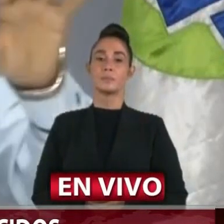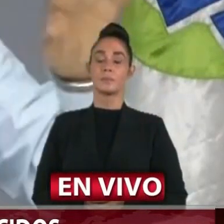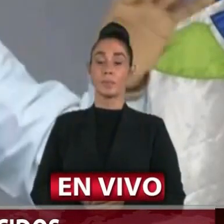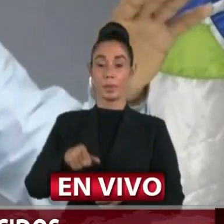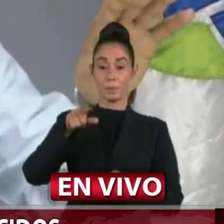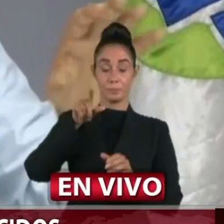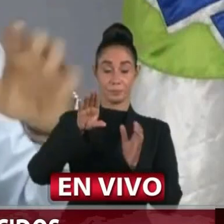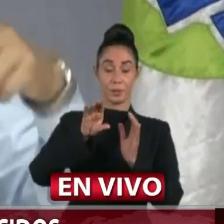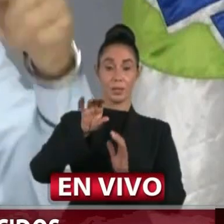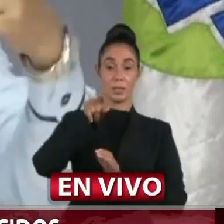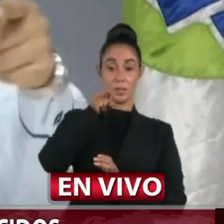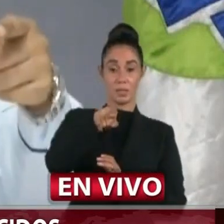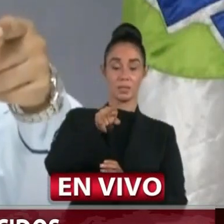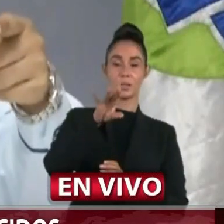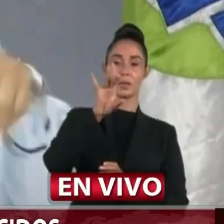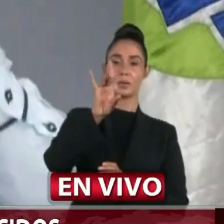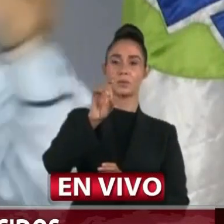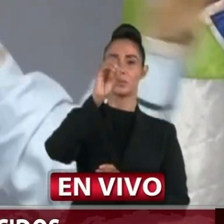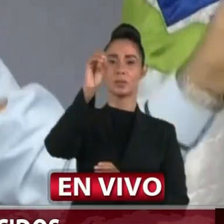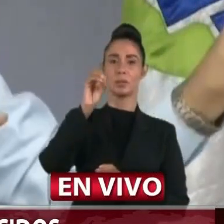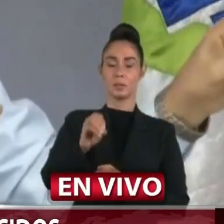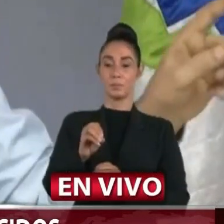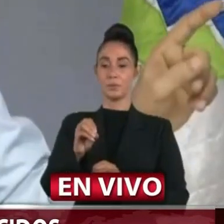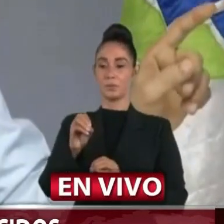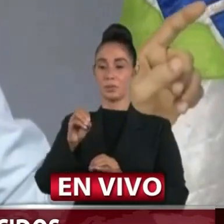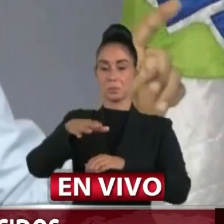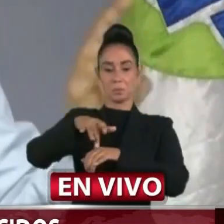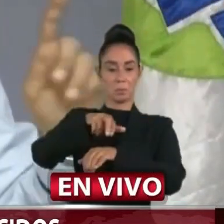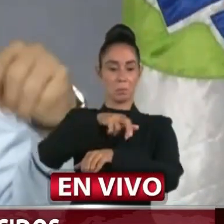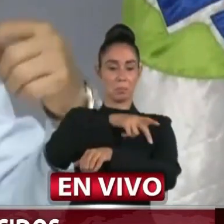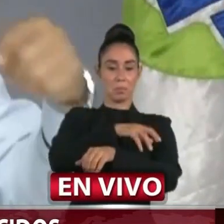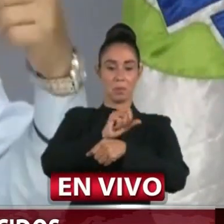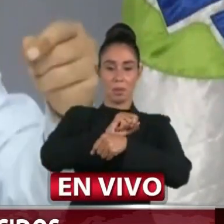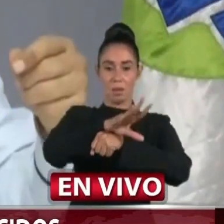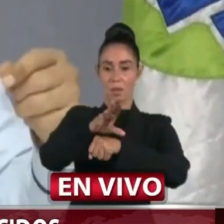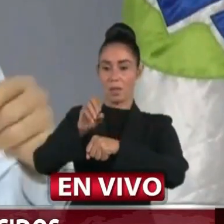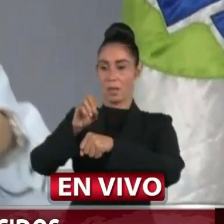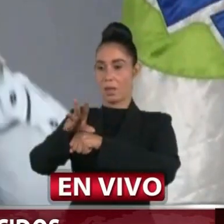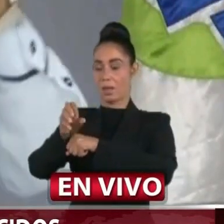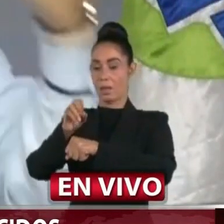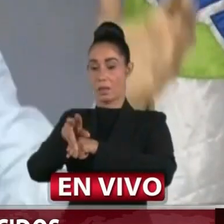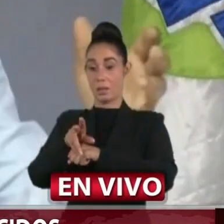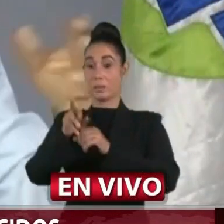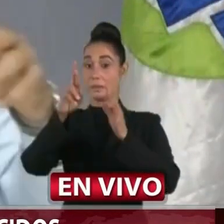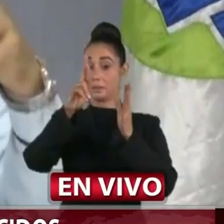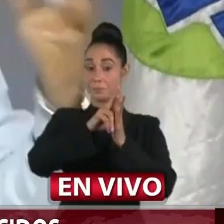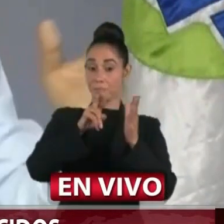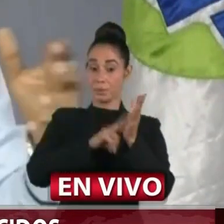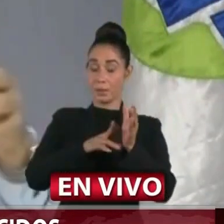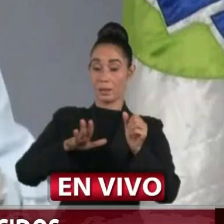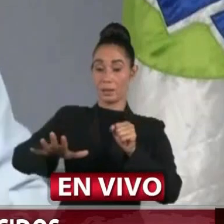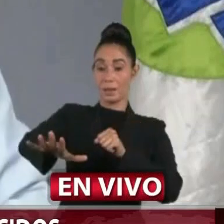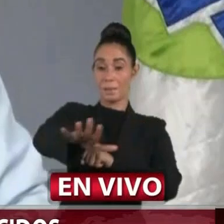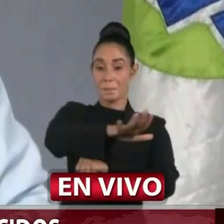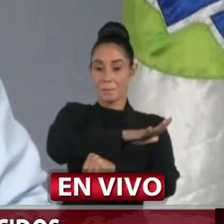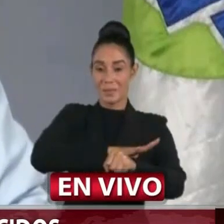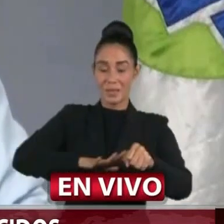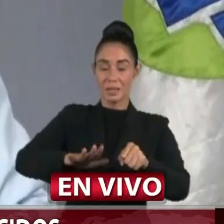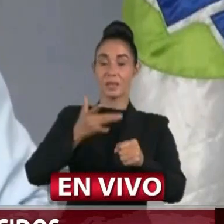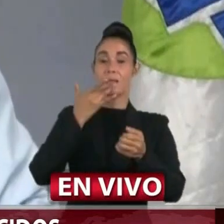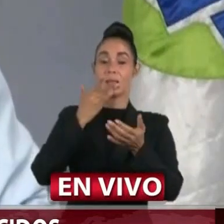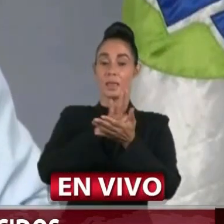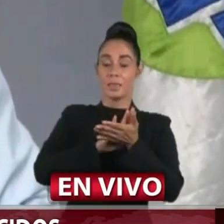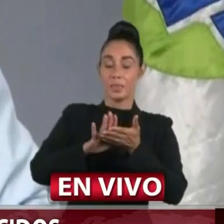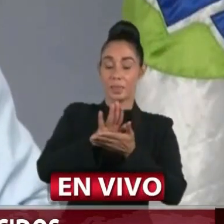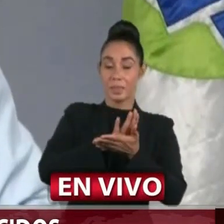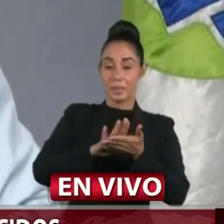ese 80% que contamina pero que anda en las calles. Las medidas generales de higiene y de